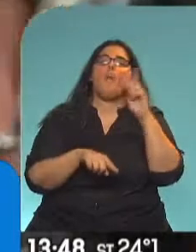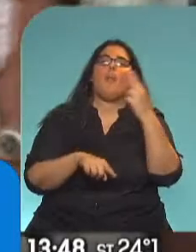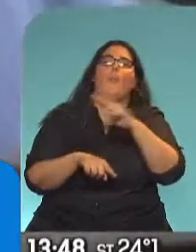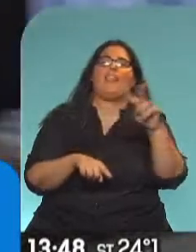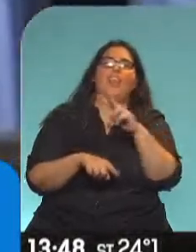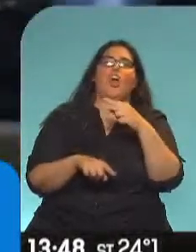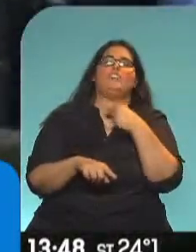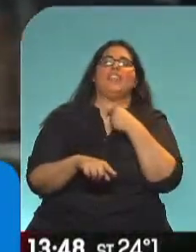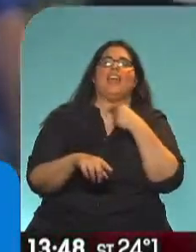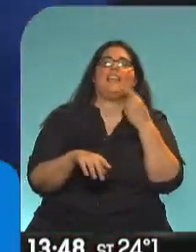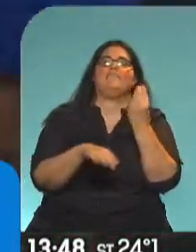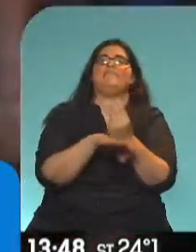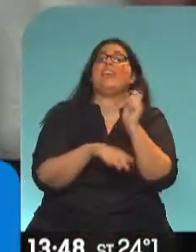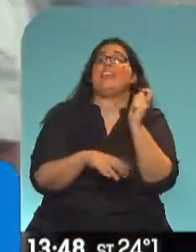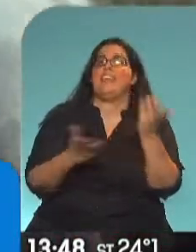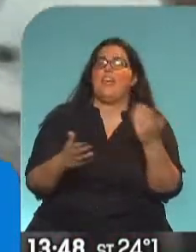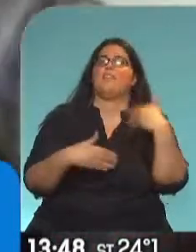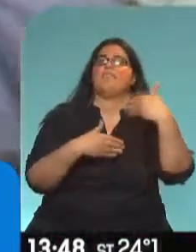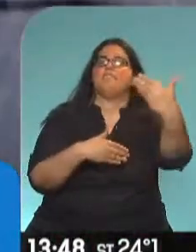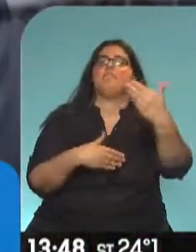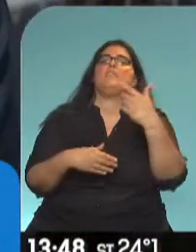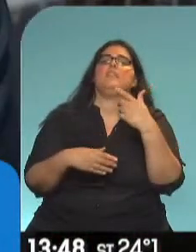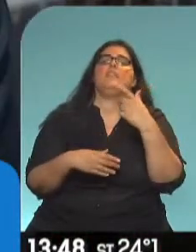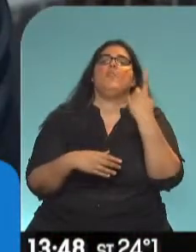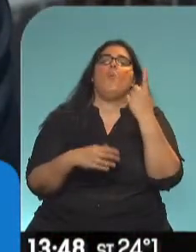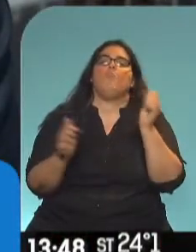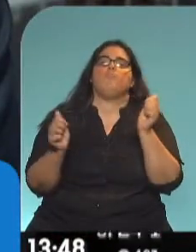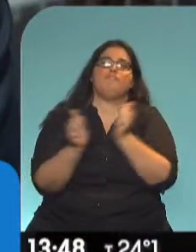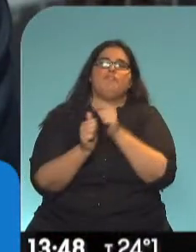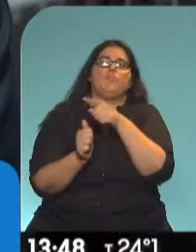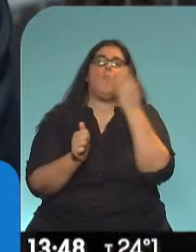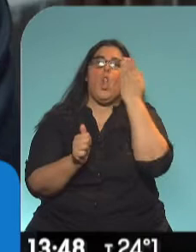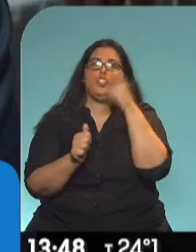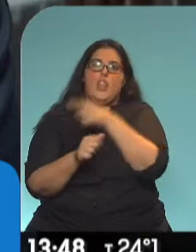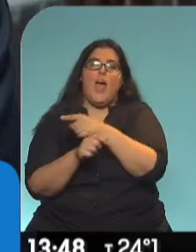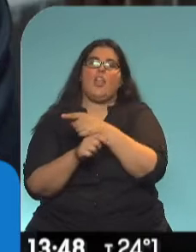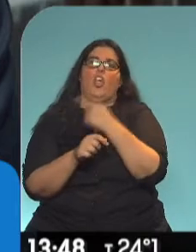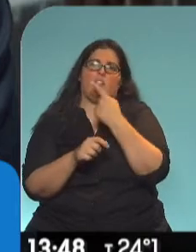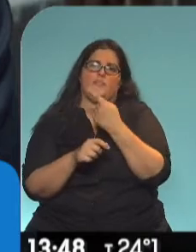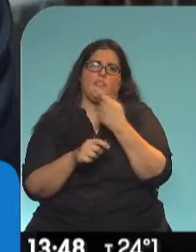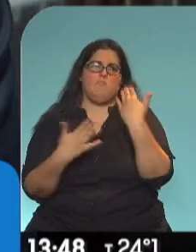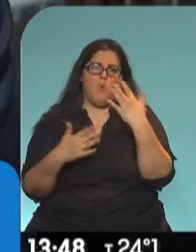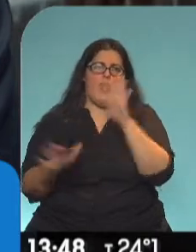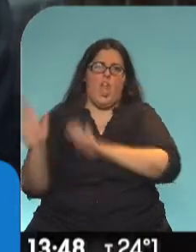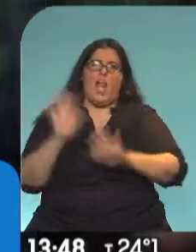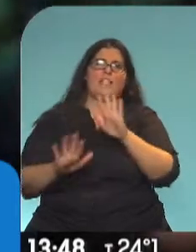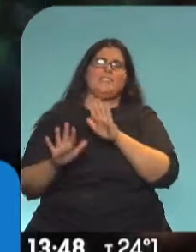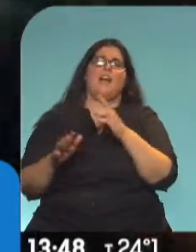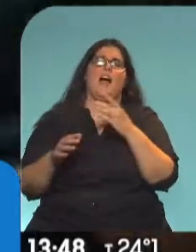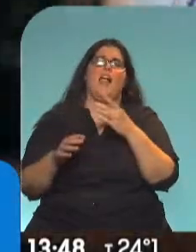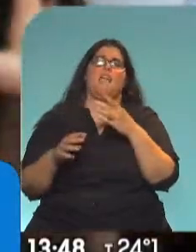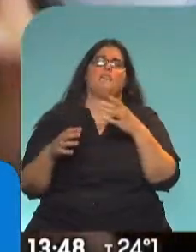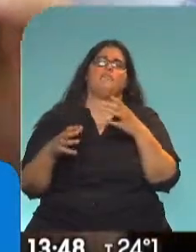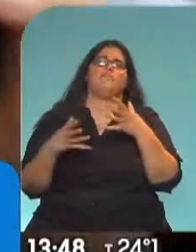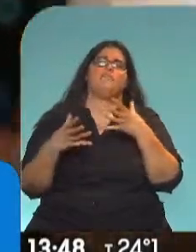de los principales rivales políticos de Bolsonaro, aseguró que están dadas las condiciones para formar un frente amplio contra el bolsonarismo. Para